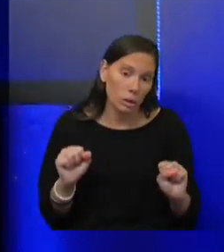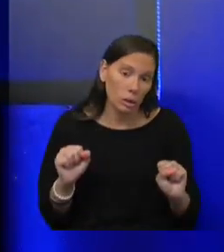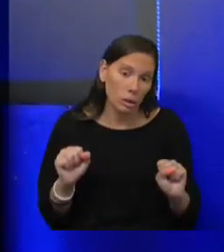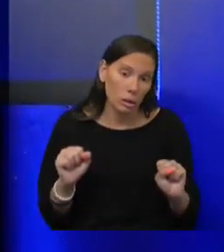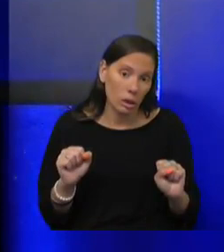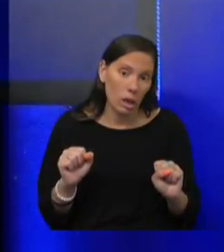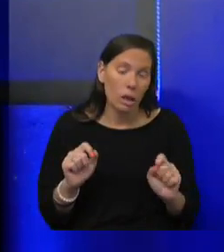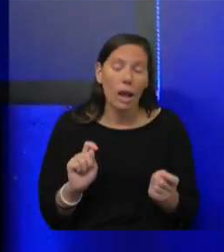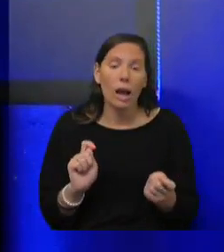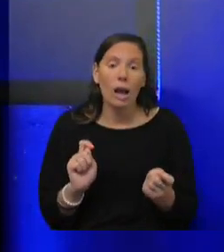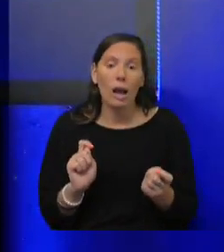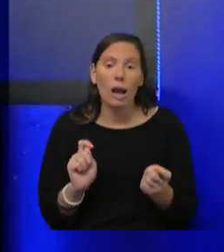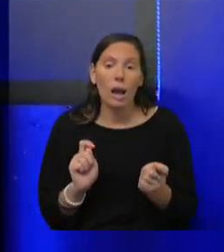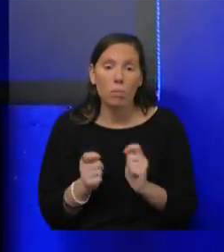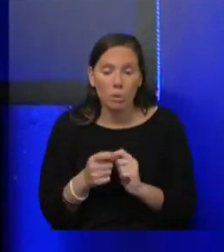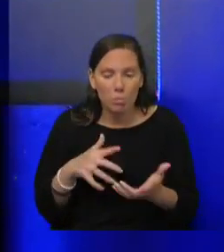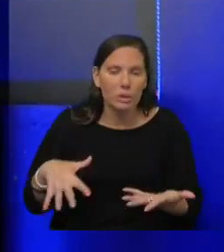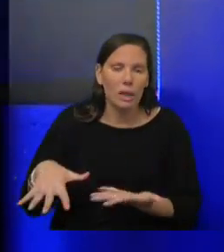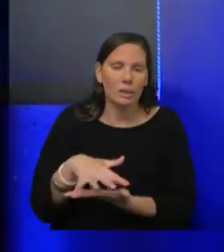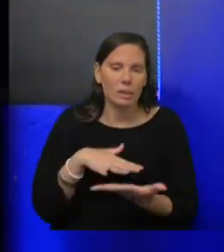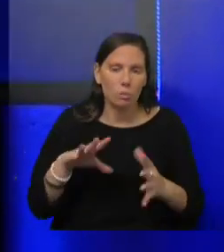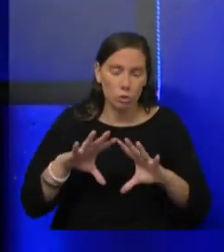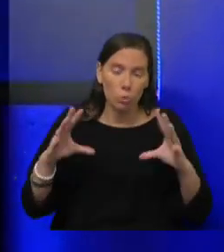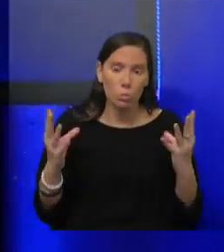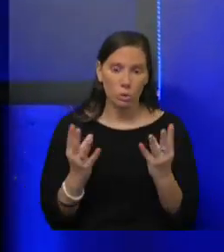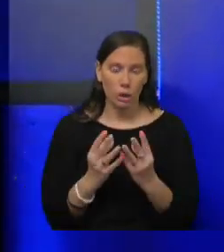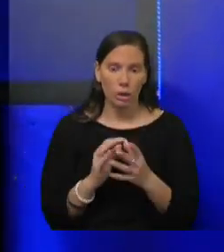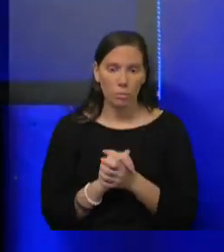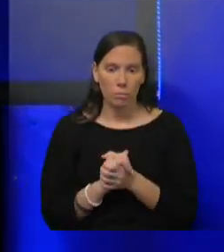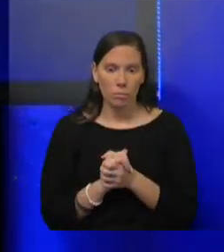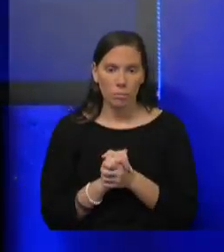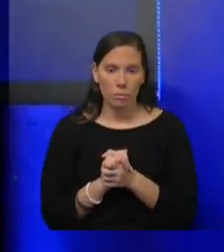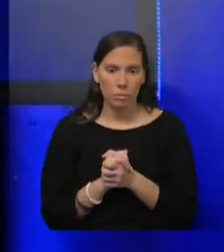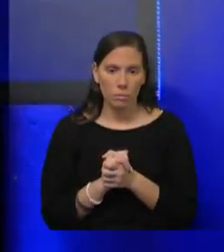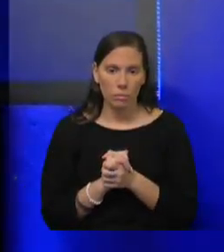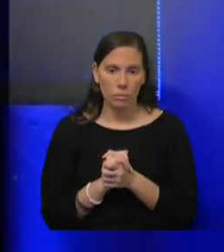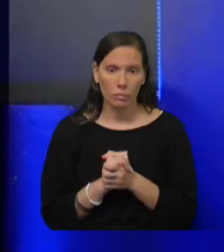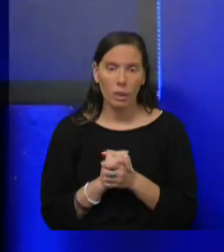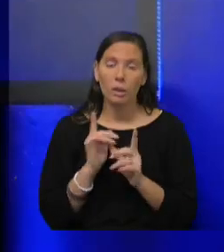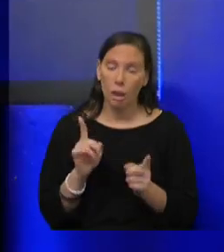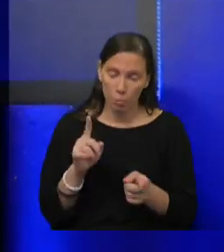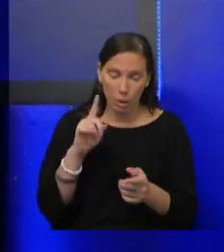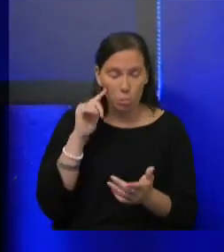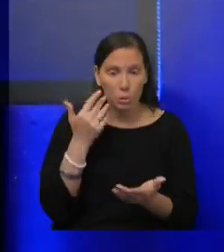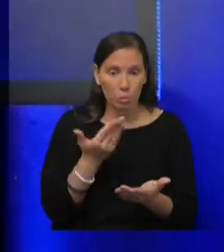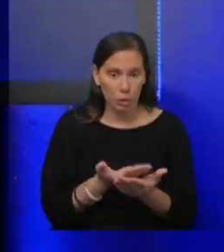hackeados por esta otra realidad de carácter mundial nos hemos planteado